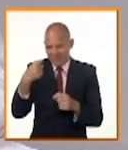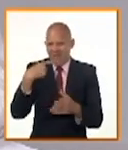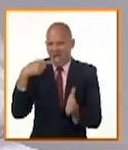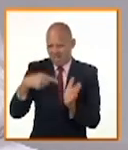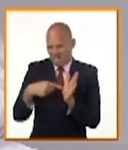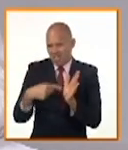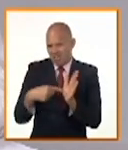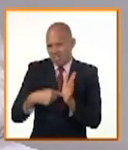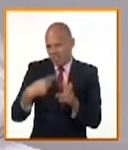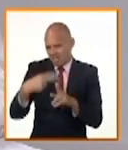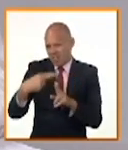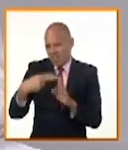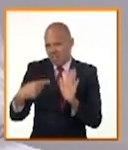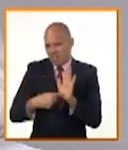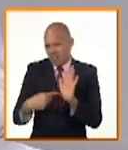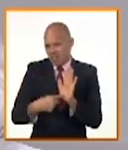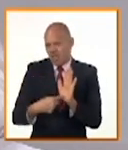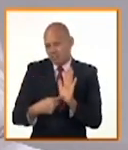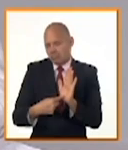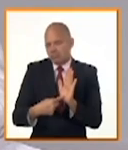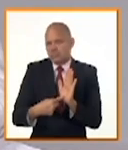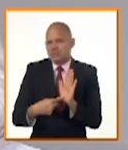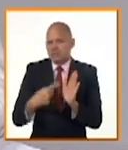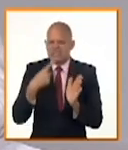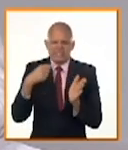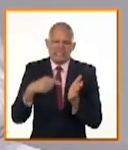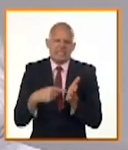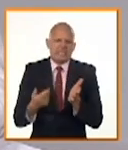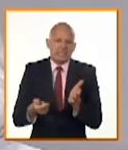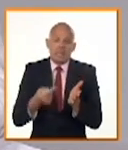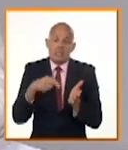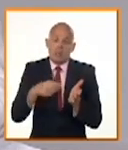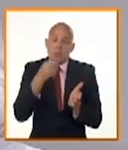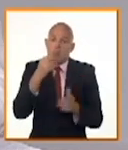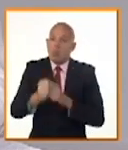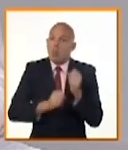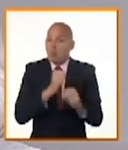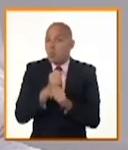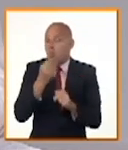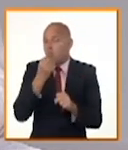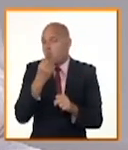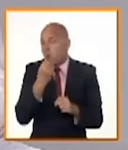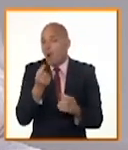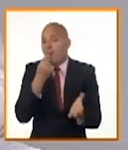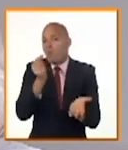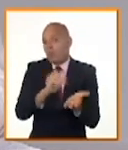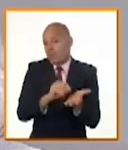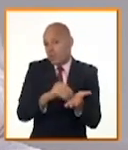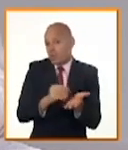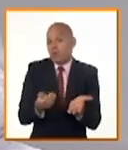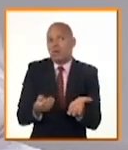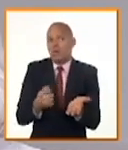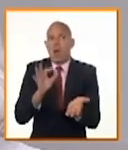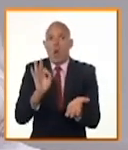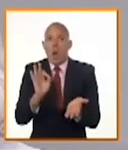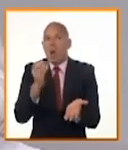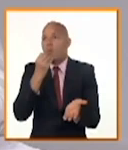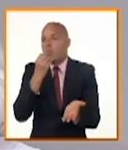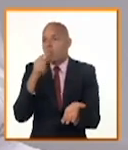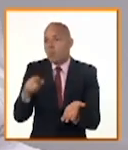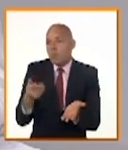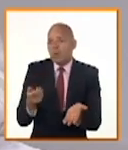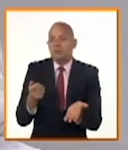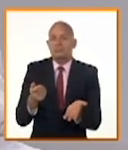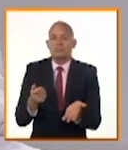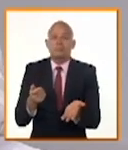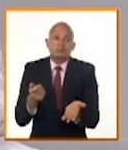estamos pasando en este momento pero el servicio de caja esto lo podemos tener una bodega lo podemos también tener en un comercio de una forma de gestión Estatal o de un trabajador